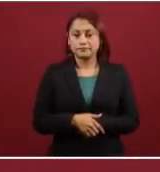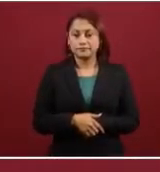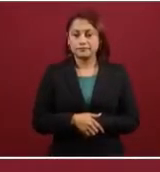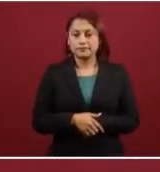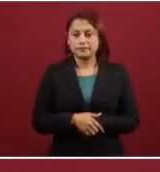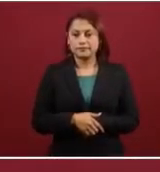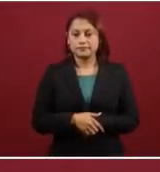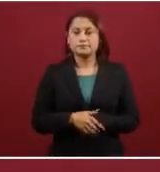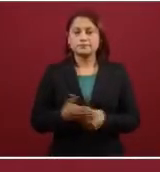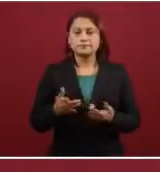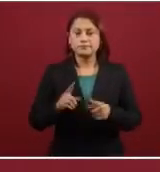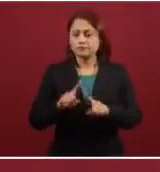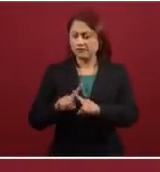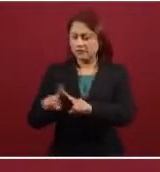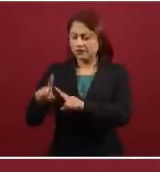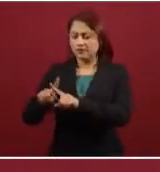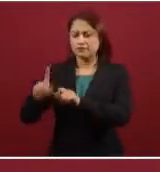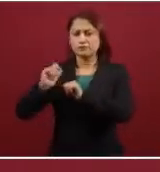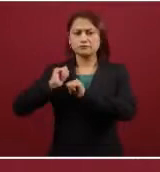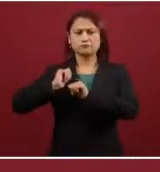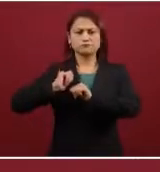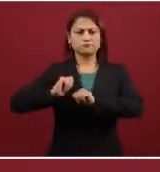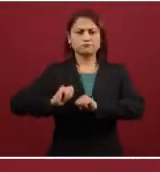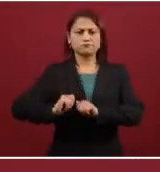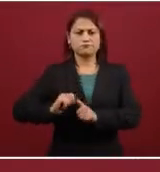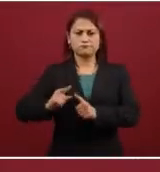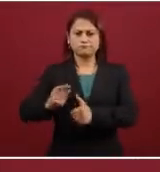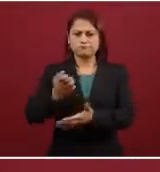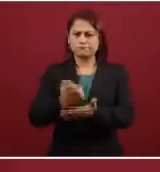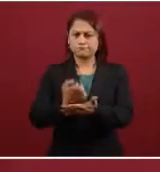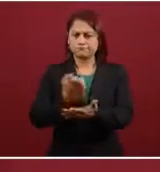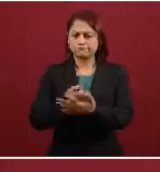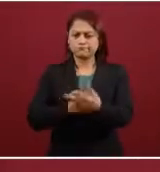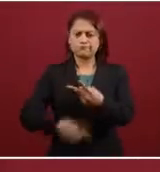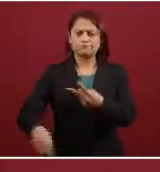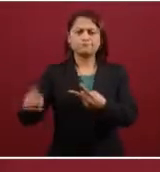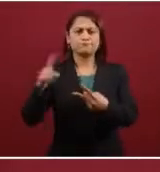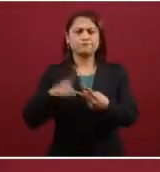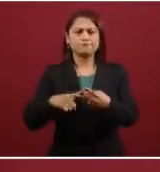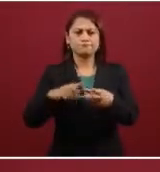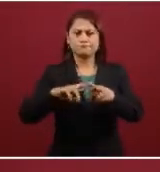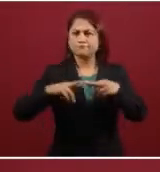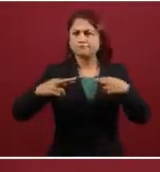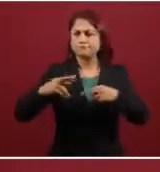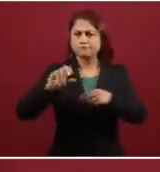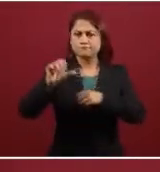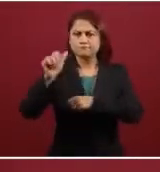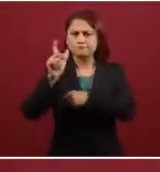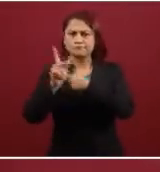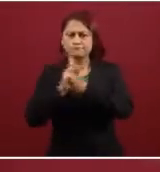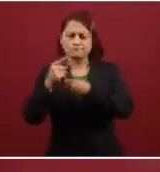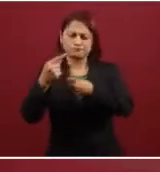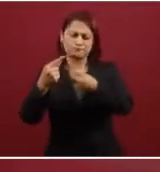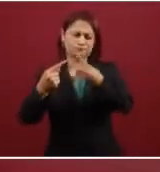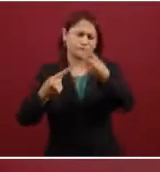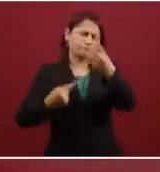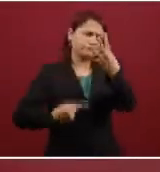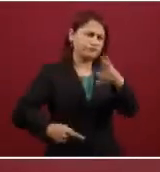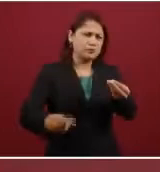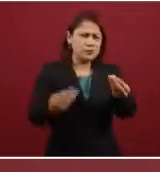ministros de Hacienda, de Relaciones, de Guerra, muchísimos. Y